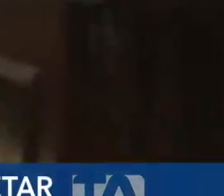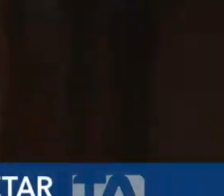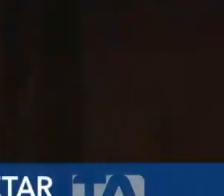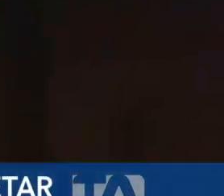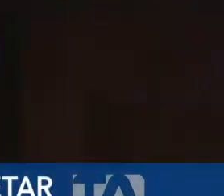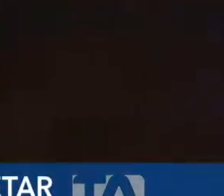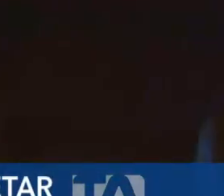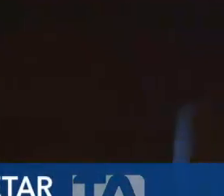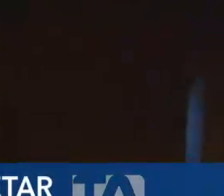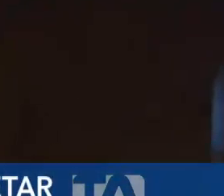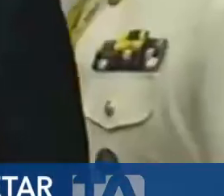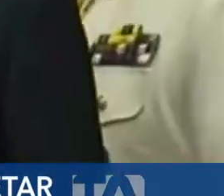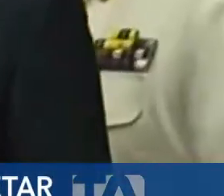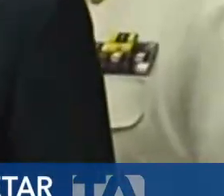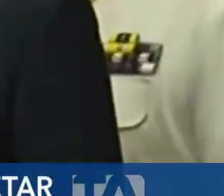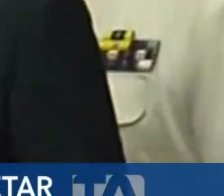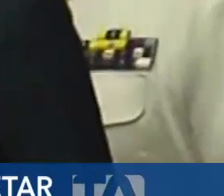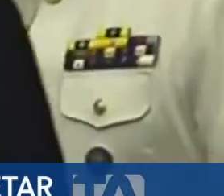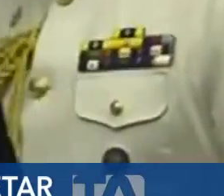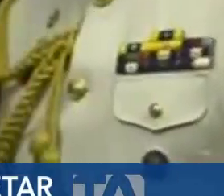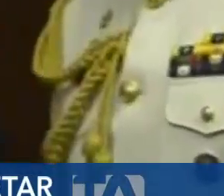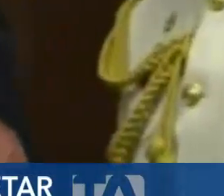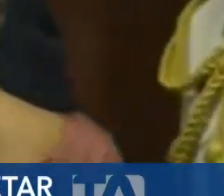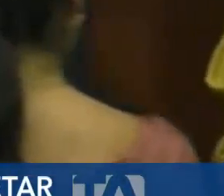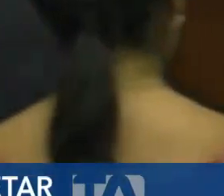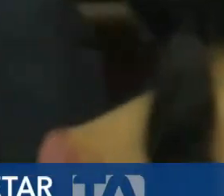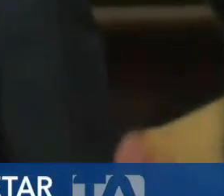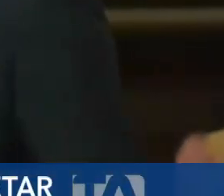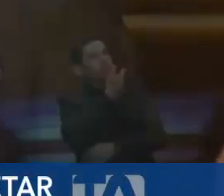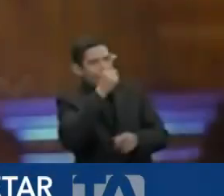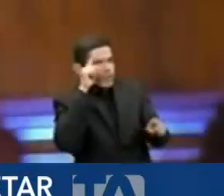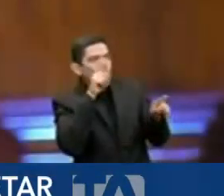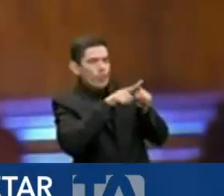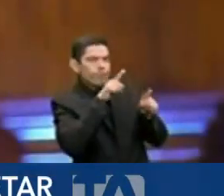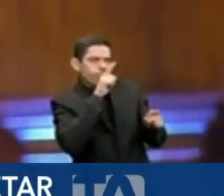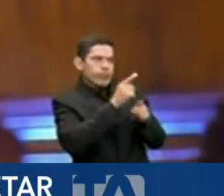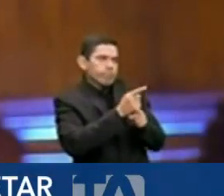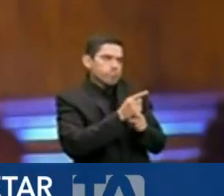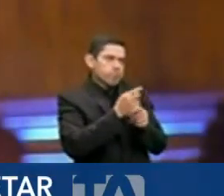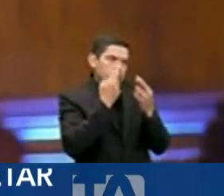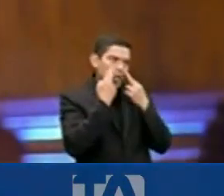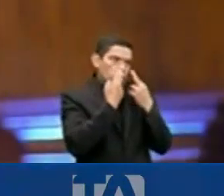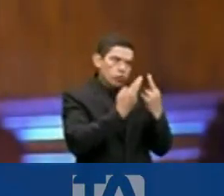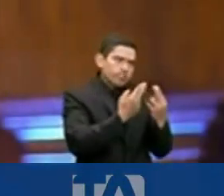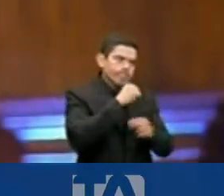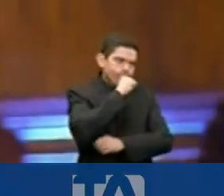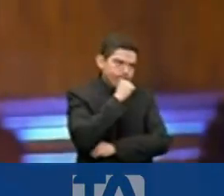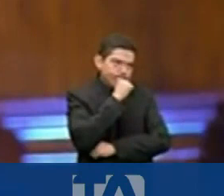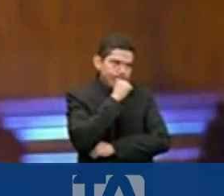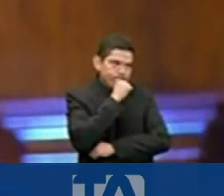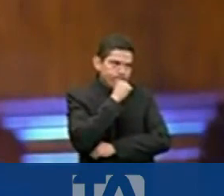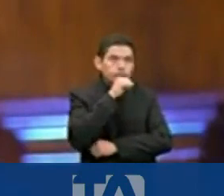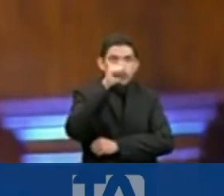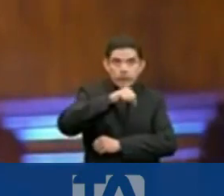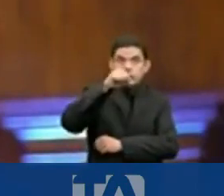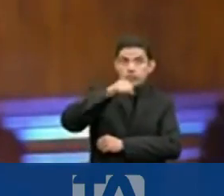comunicación, pues dijo es consciente que se han tomado decisiones que no se supieron explicar. Reconozco que ese ha sido uno de